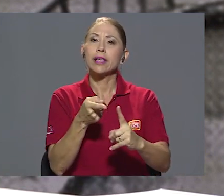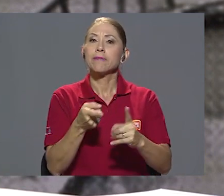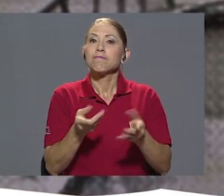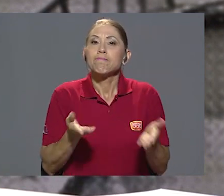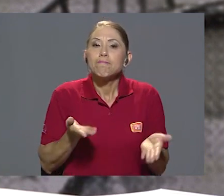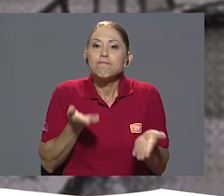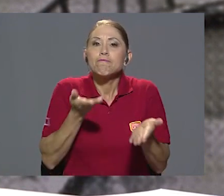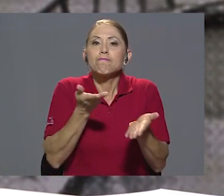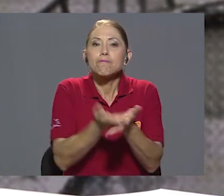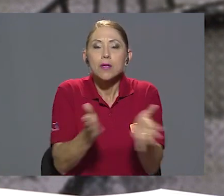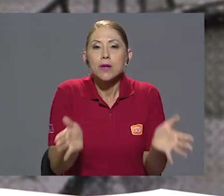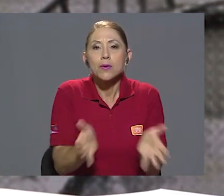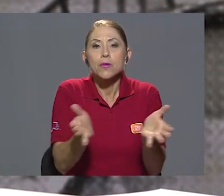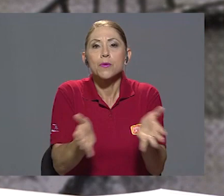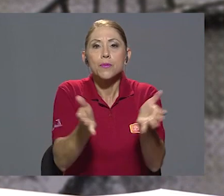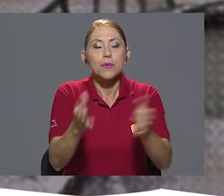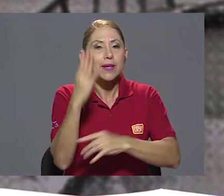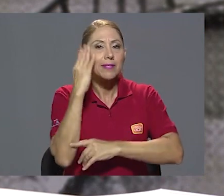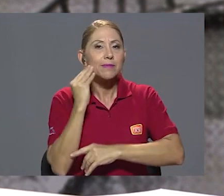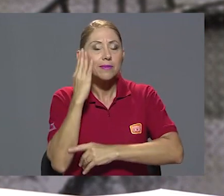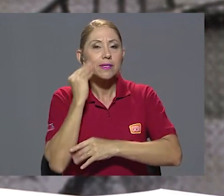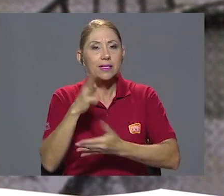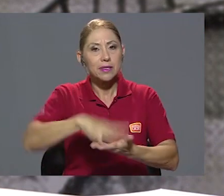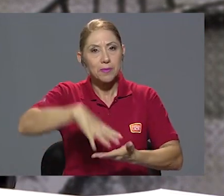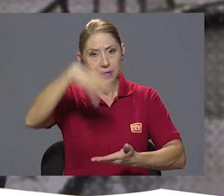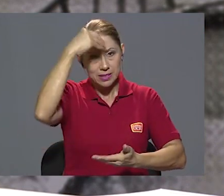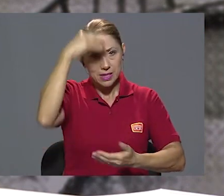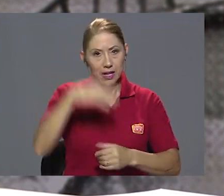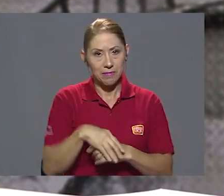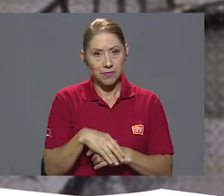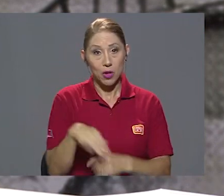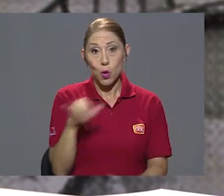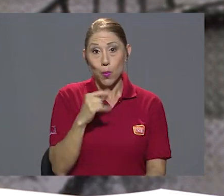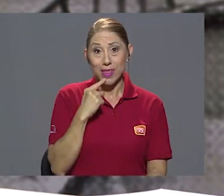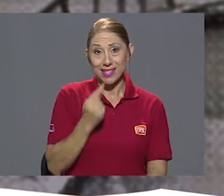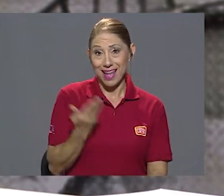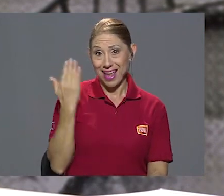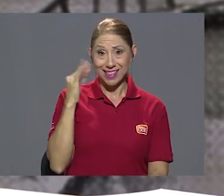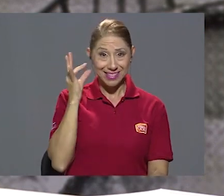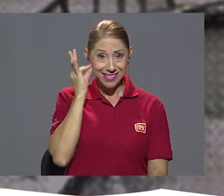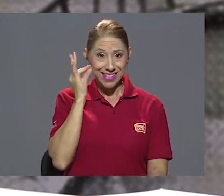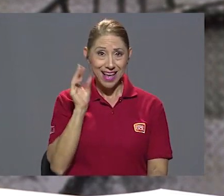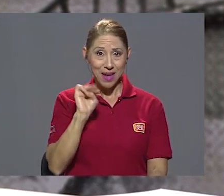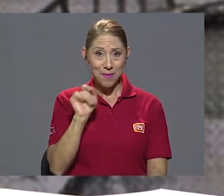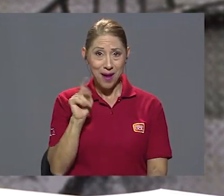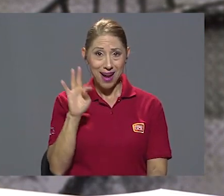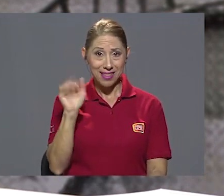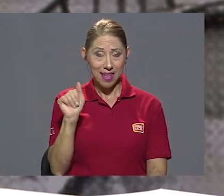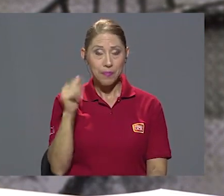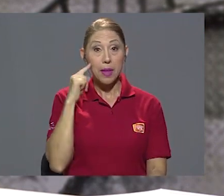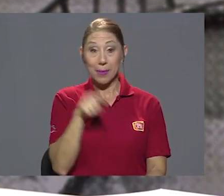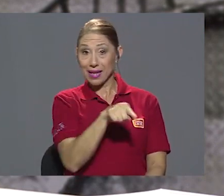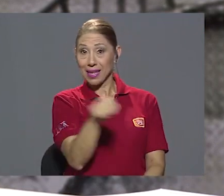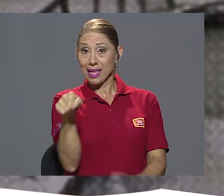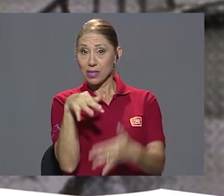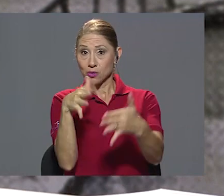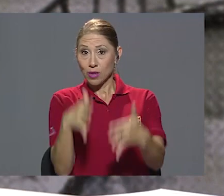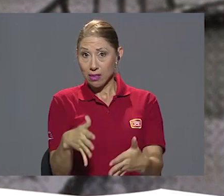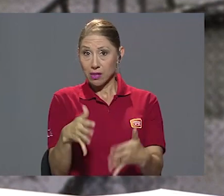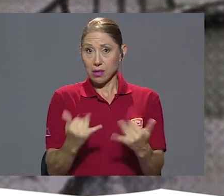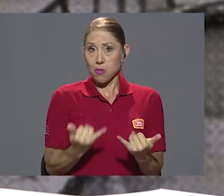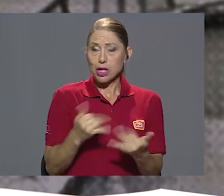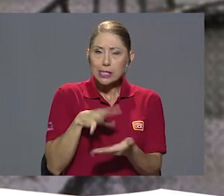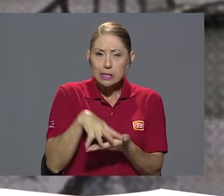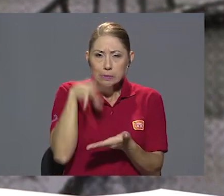las experiencias de aprendizaje, ¿verdad? Para, como bien decía antes Marta, la persona que está en proceso de